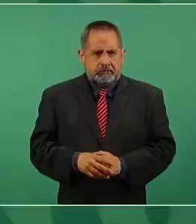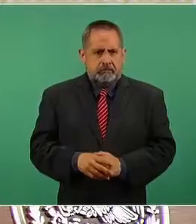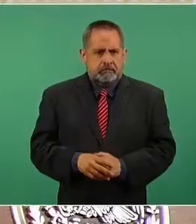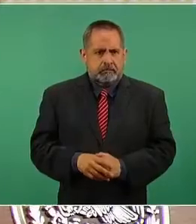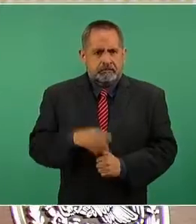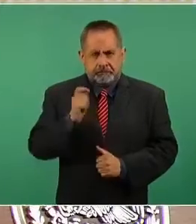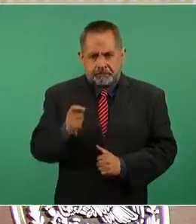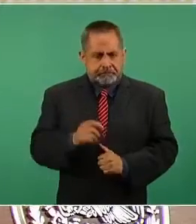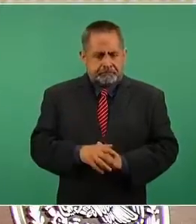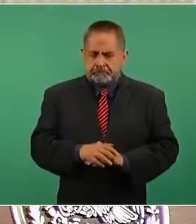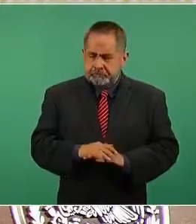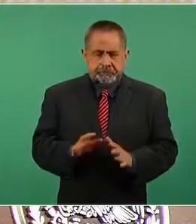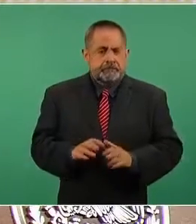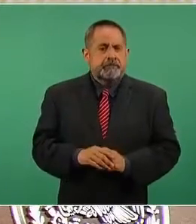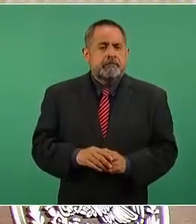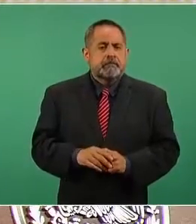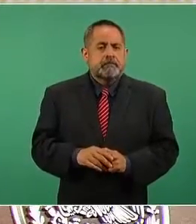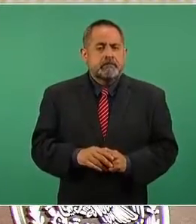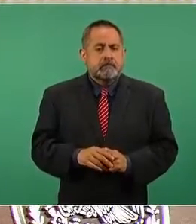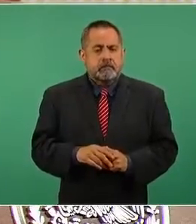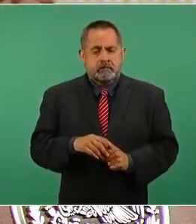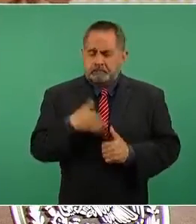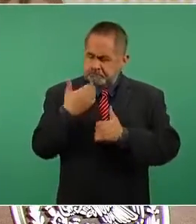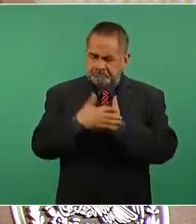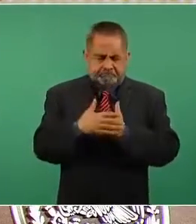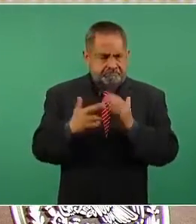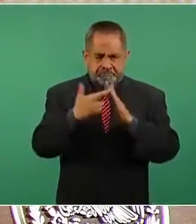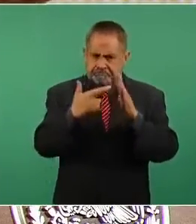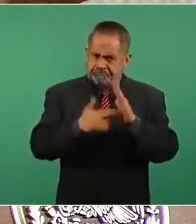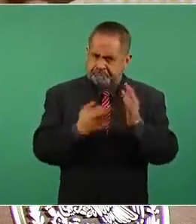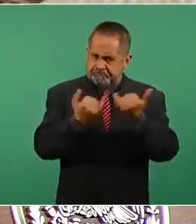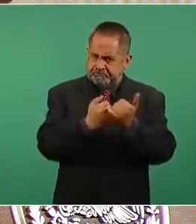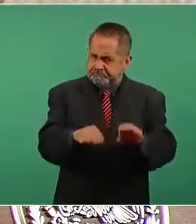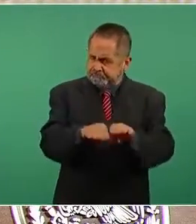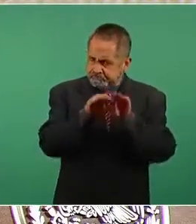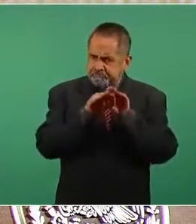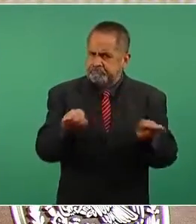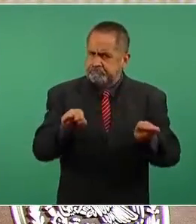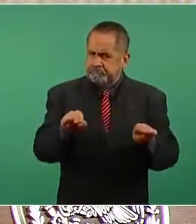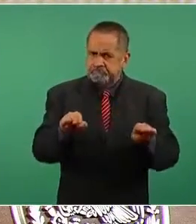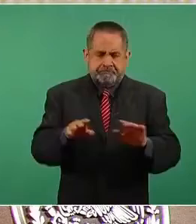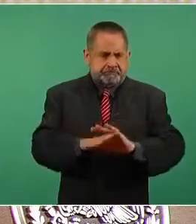Entonces, vamos a estandarizar.